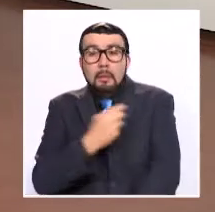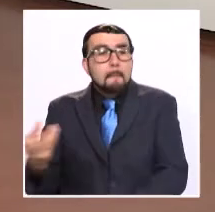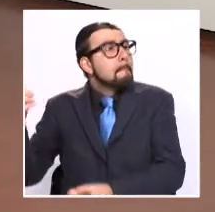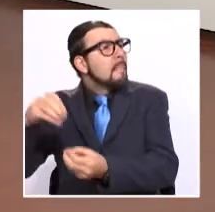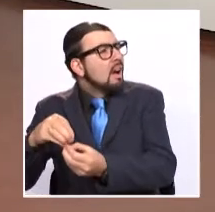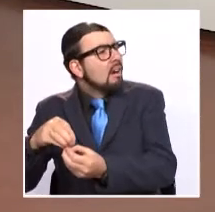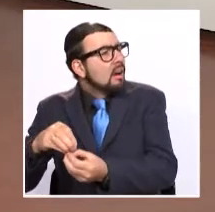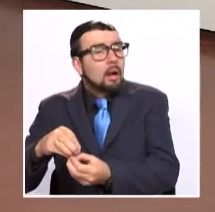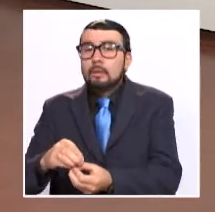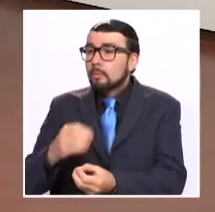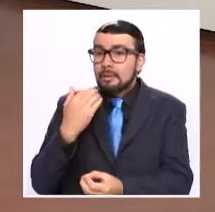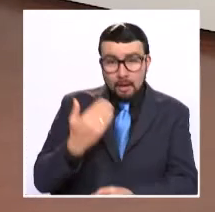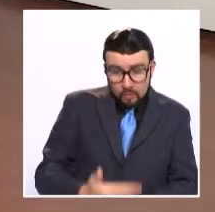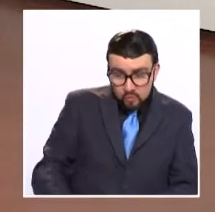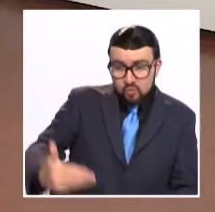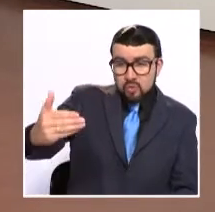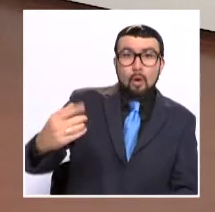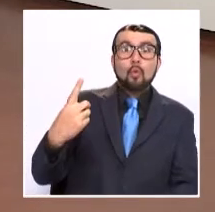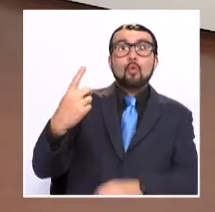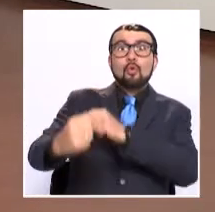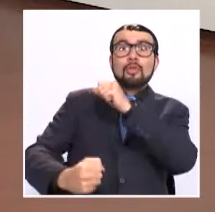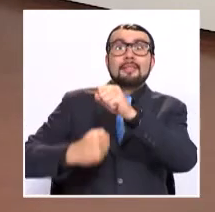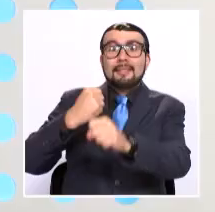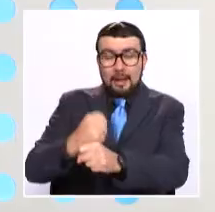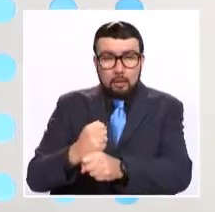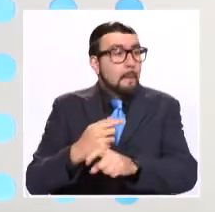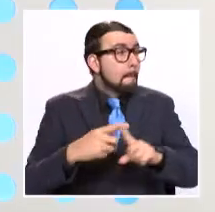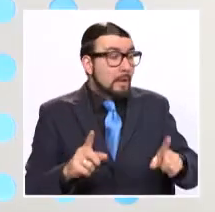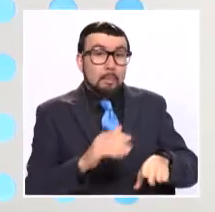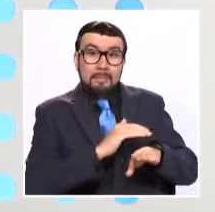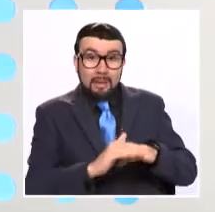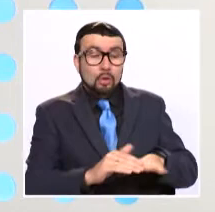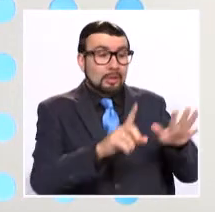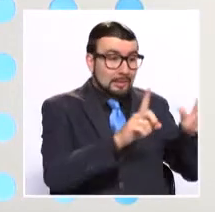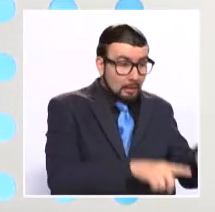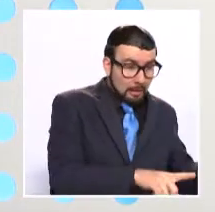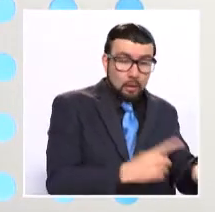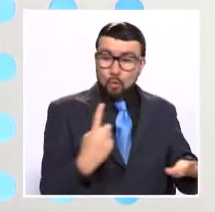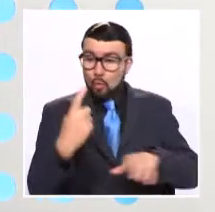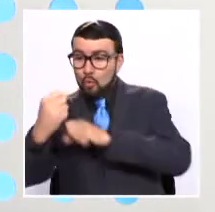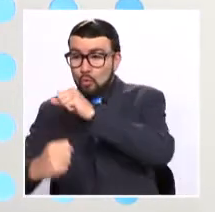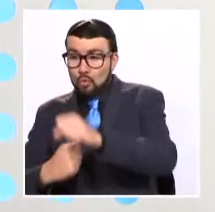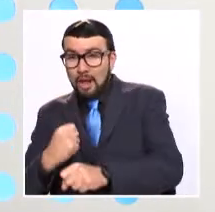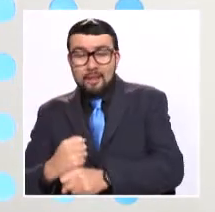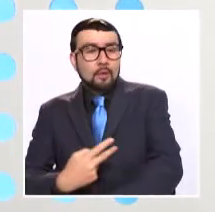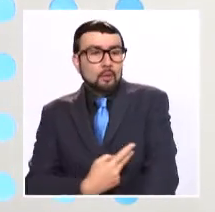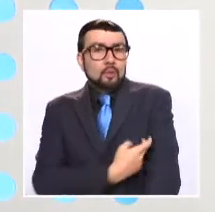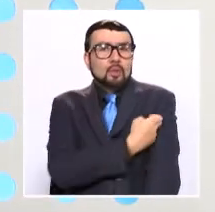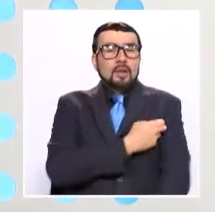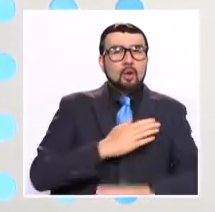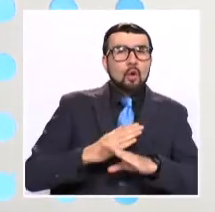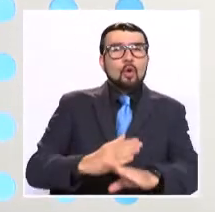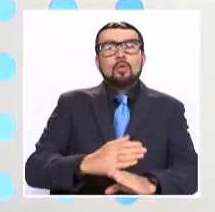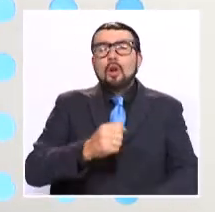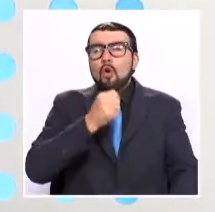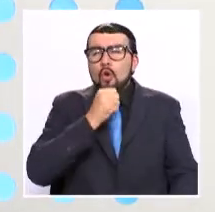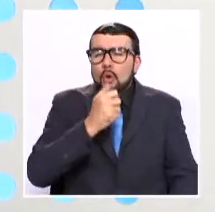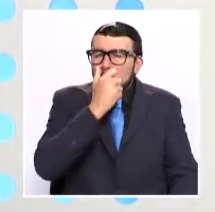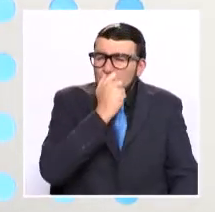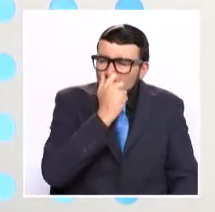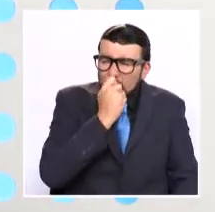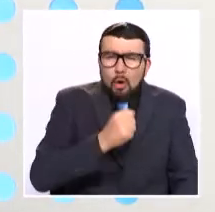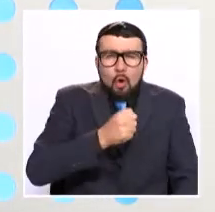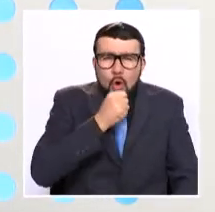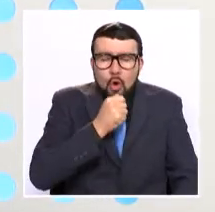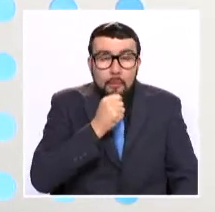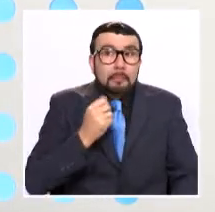año. Pero la invitación ahora es, entre los 6 meses y el año, tenemos la vacuna contra la influenza. Dependiendo de la cepa